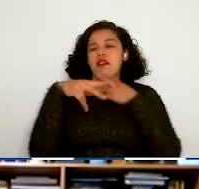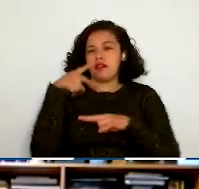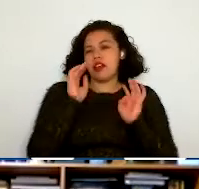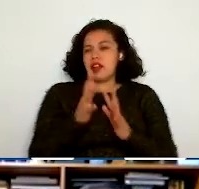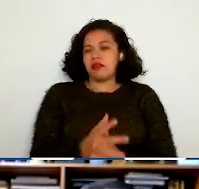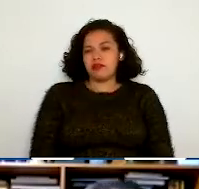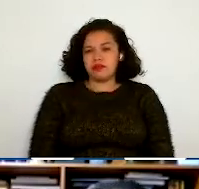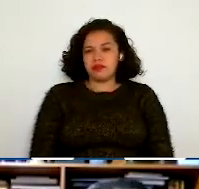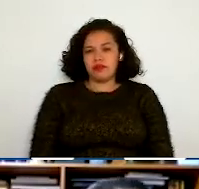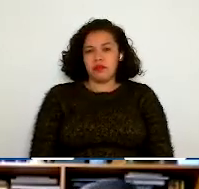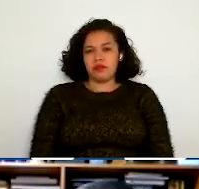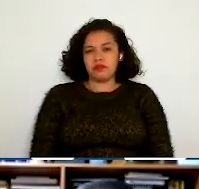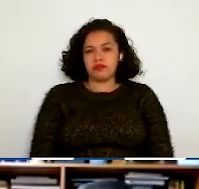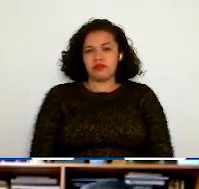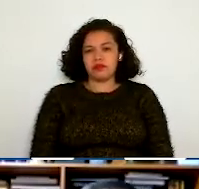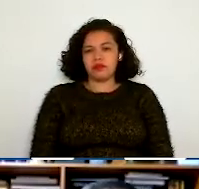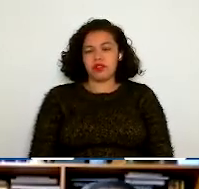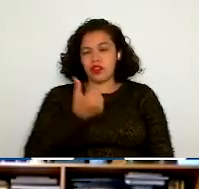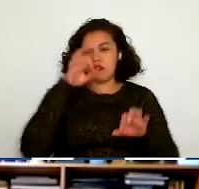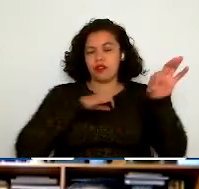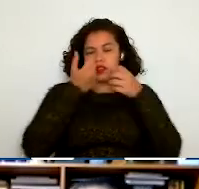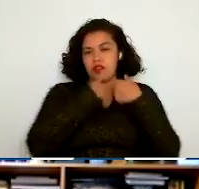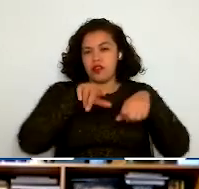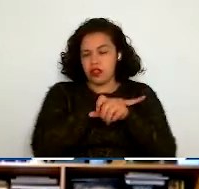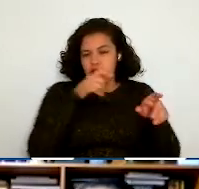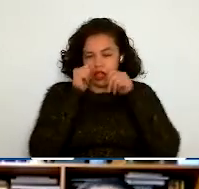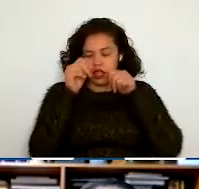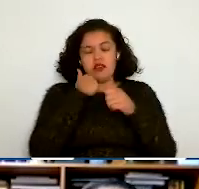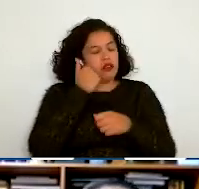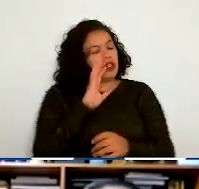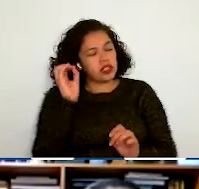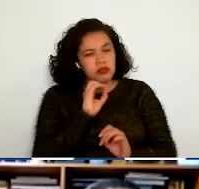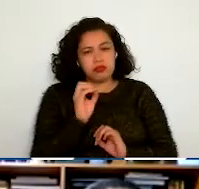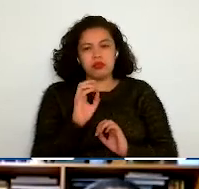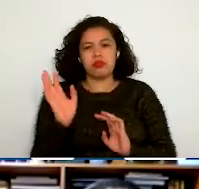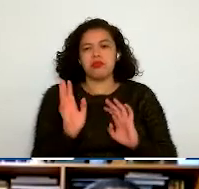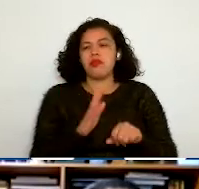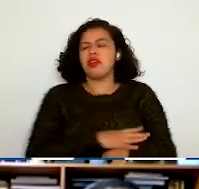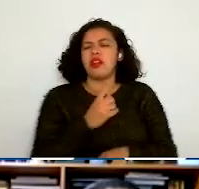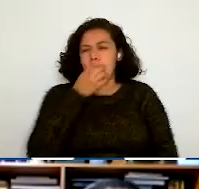y no quiere atenderse con la otra trabajadora social o el trabajador social porque pues, de pronto